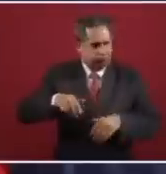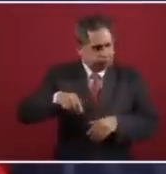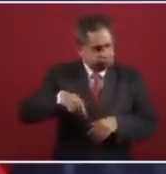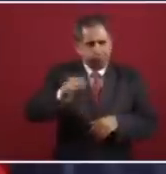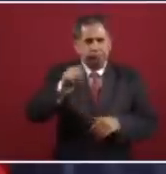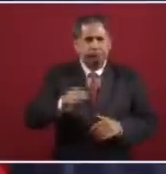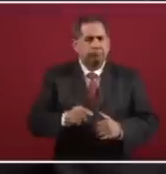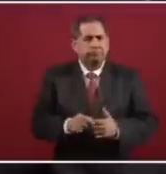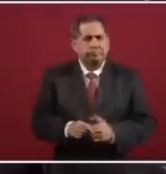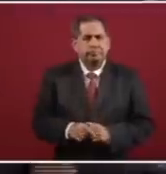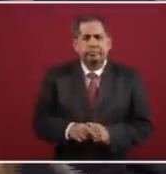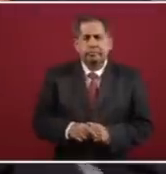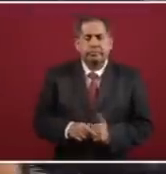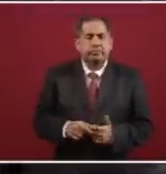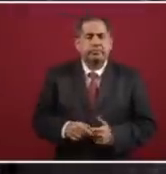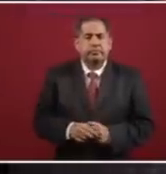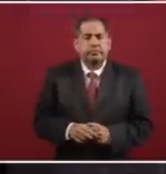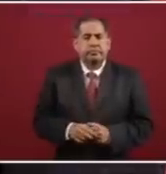que